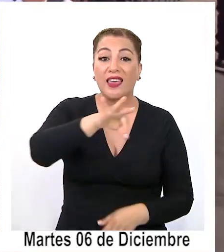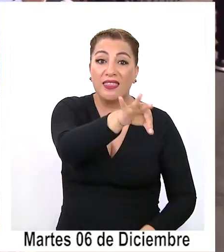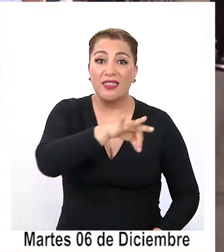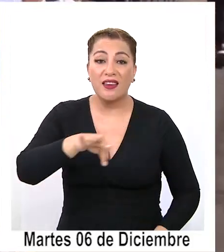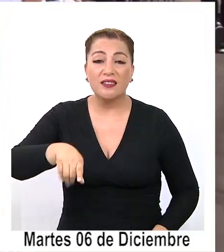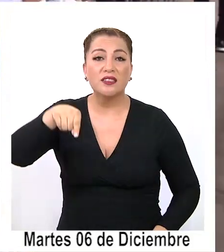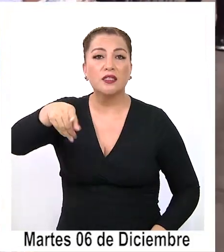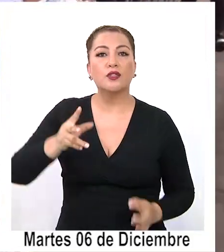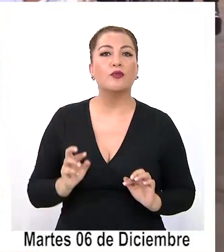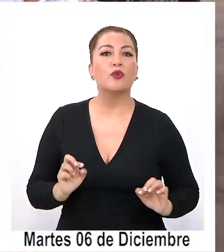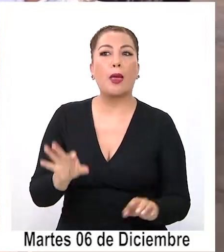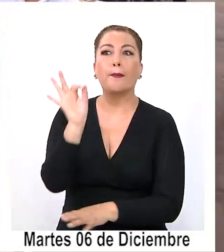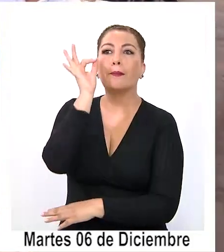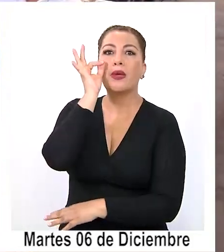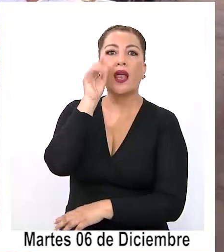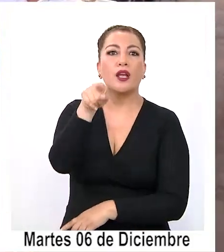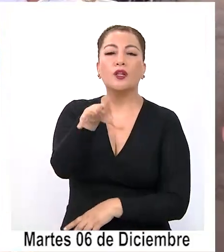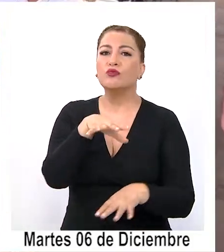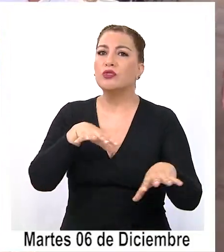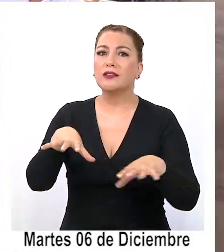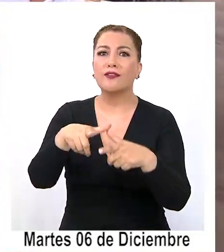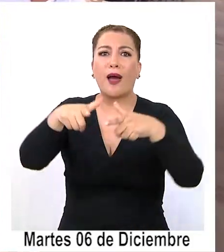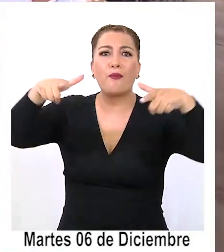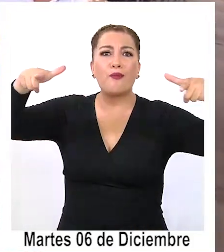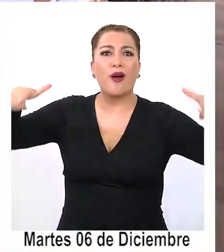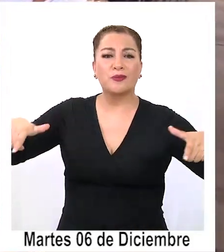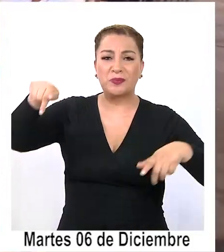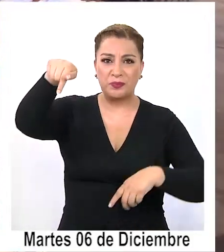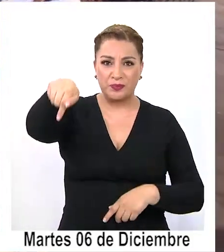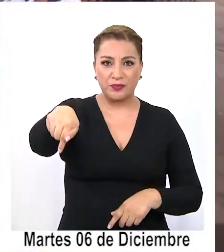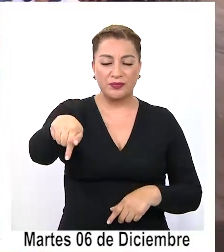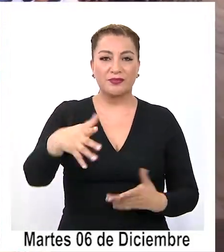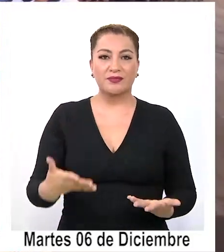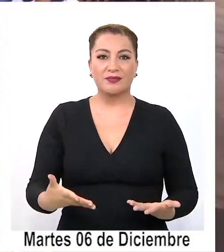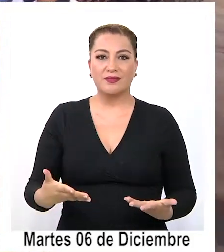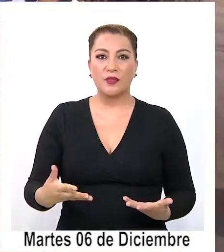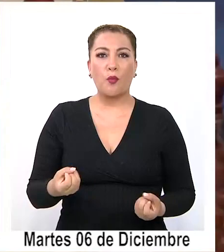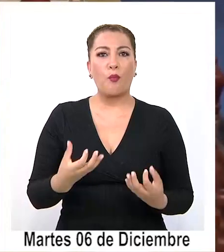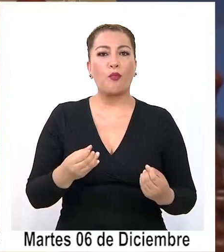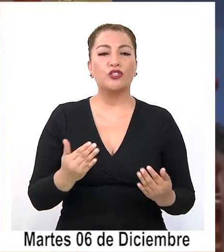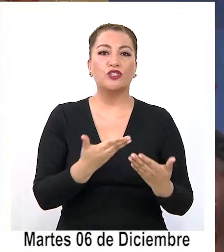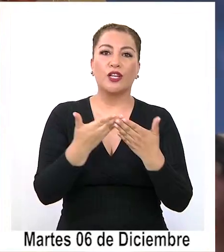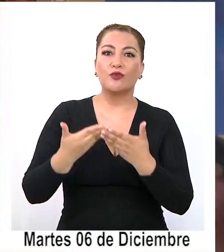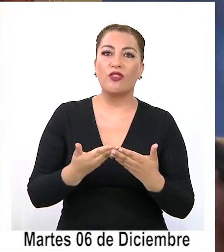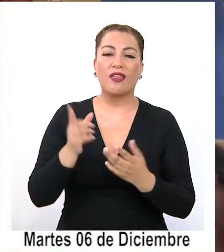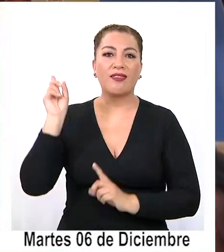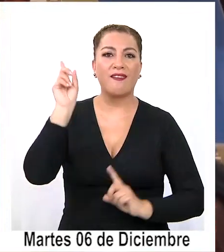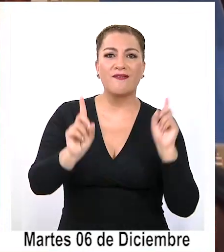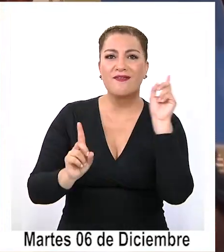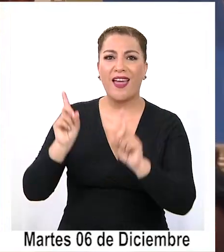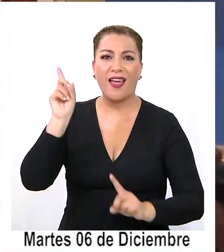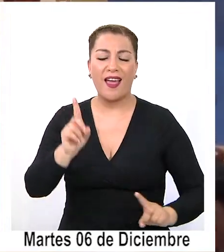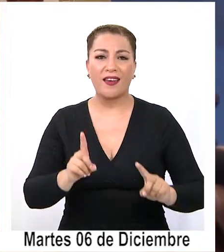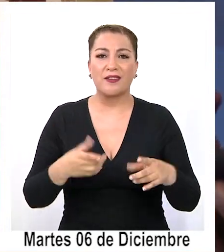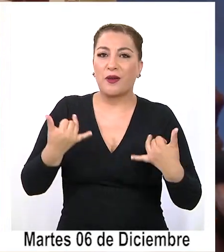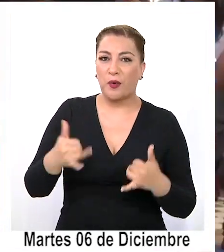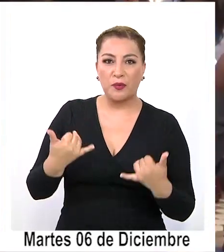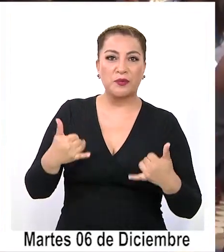he tenido la posibilidad de ver un evento de esta naturaleza que convoque a tantos escolares. La verdad es que,